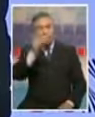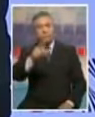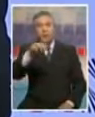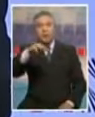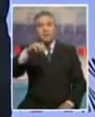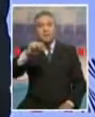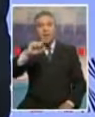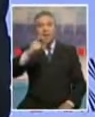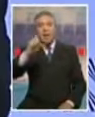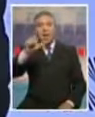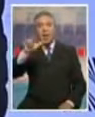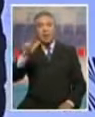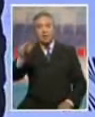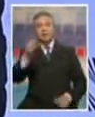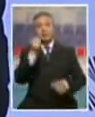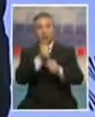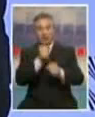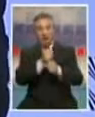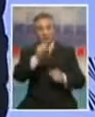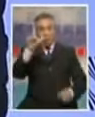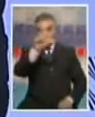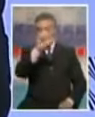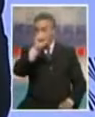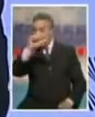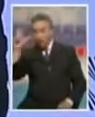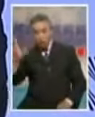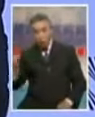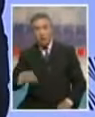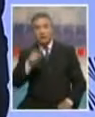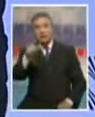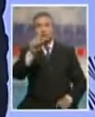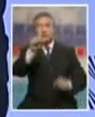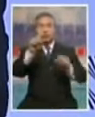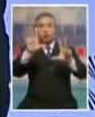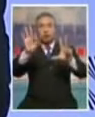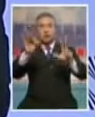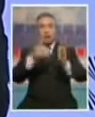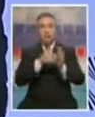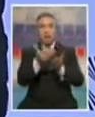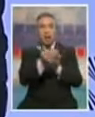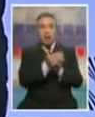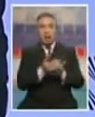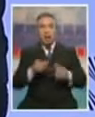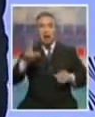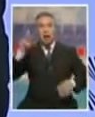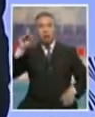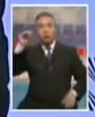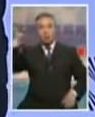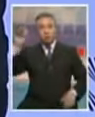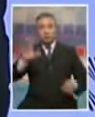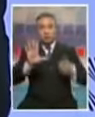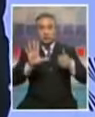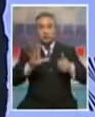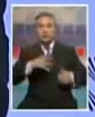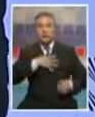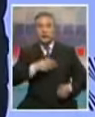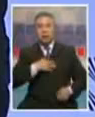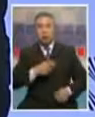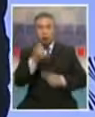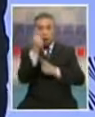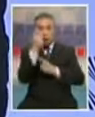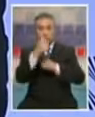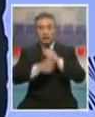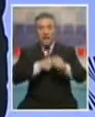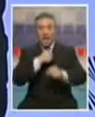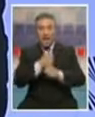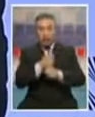Magali. Trabaja de lunes a lunes, gana 180 lucas cuidando a un adulto mayor. Tiene 6 hijos, no tiene contrato hace 11 años,